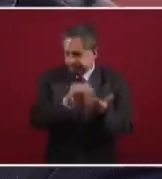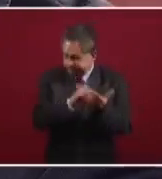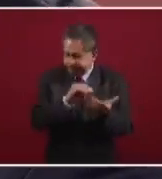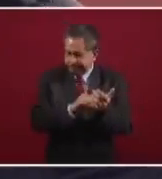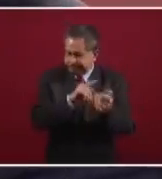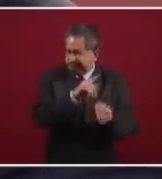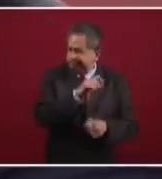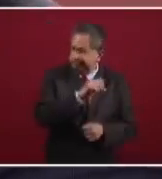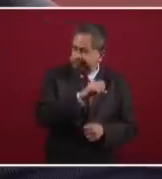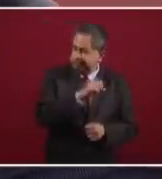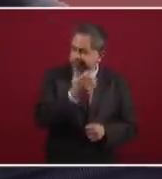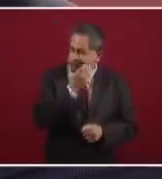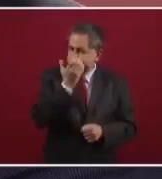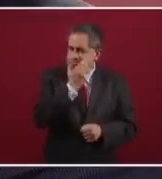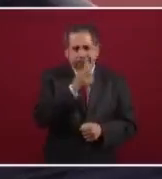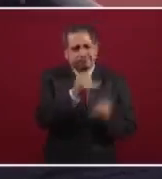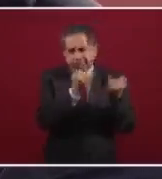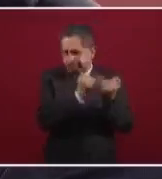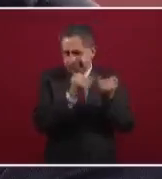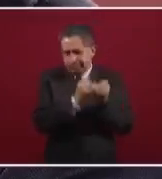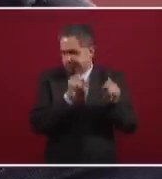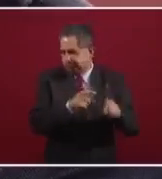todavía hay resistencias, como en todo.